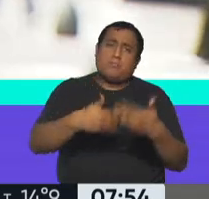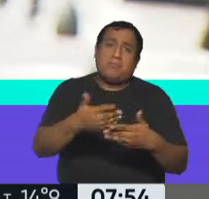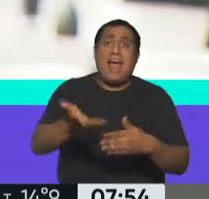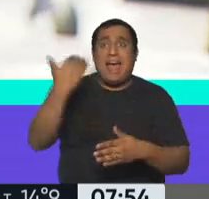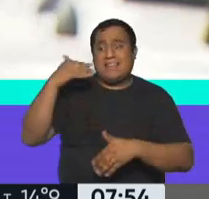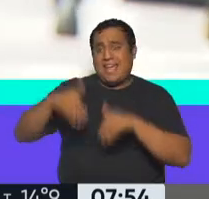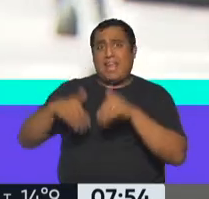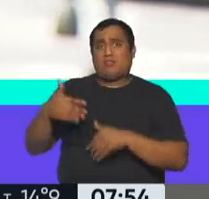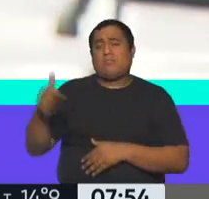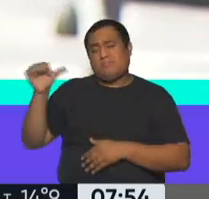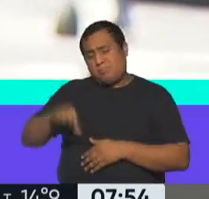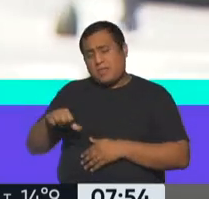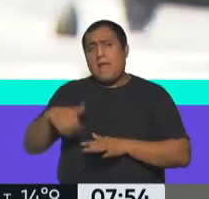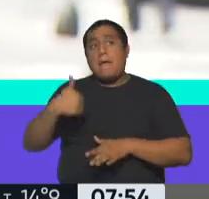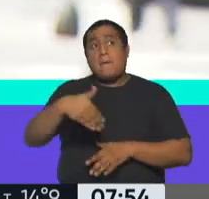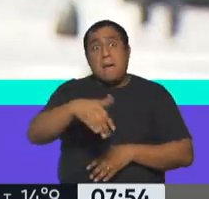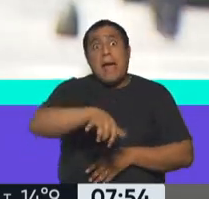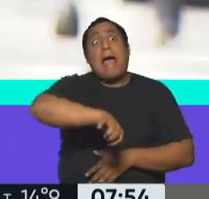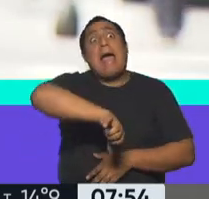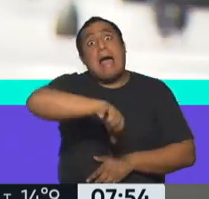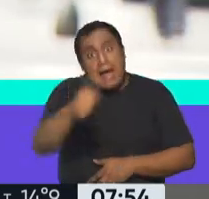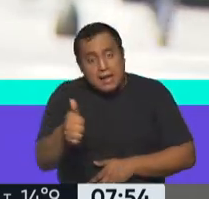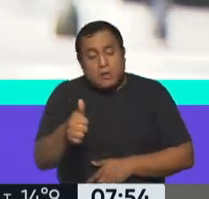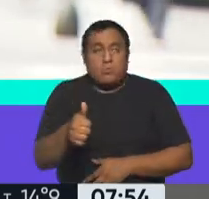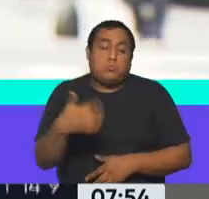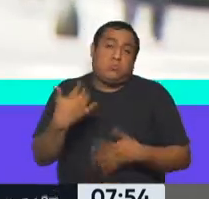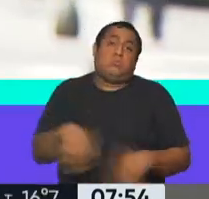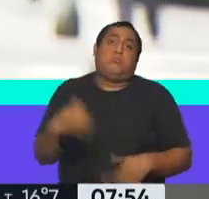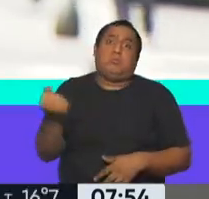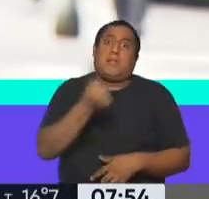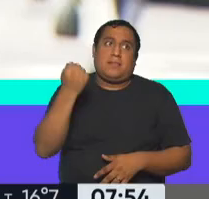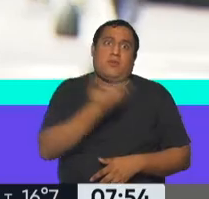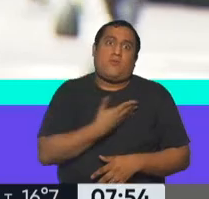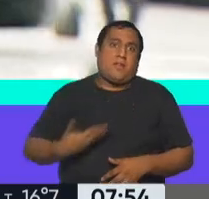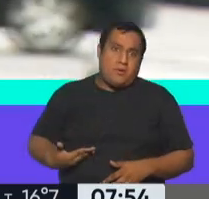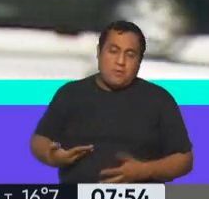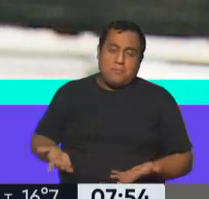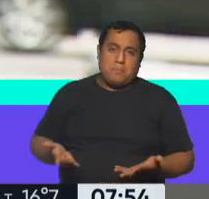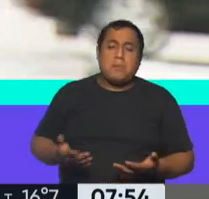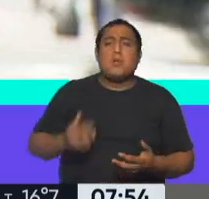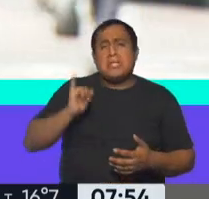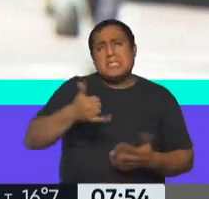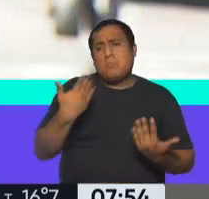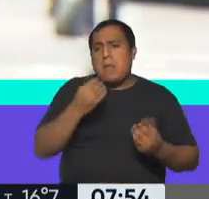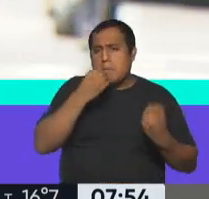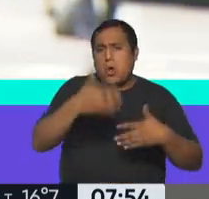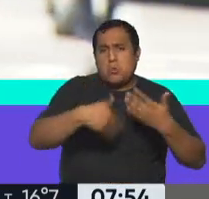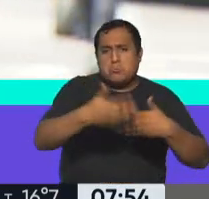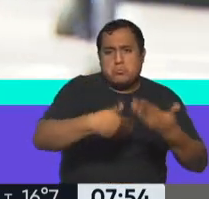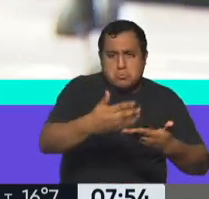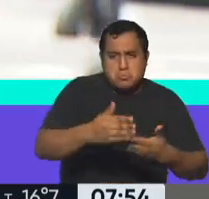resultado importante, sería una gran noticia para el Gobierno Nacional. Sí que tiene posibilidad de mejorar, ¿no? Con estas